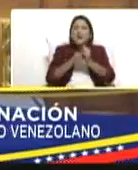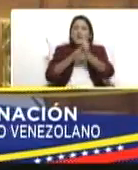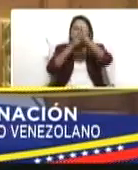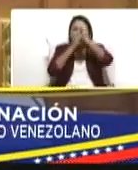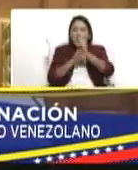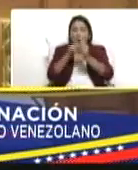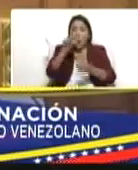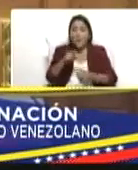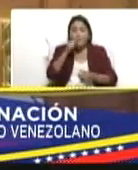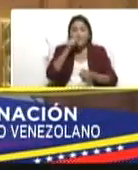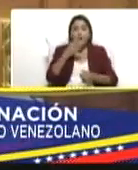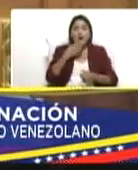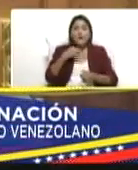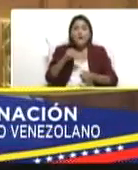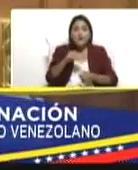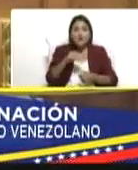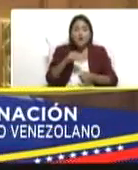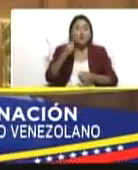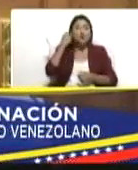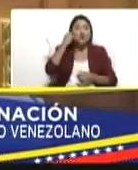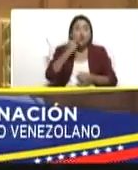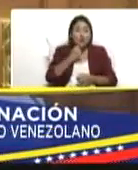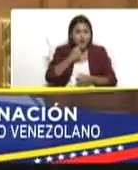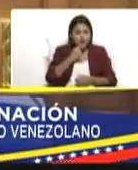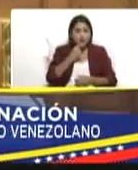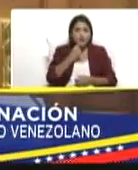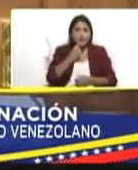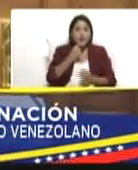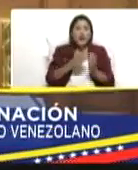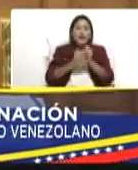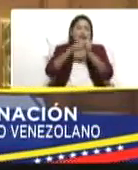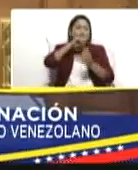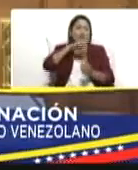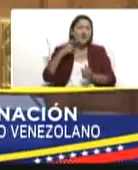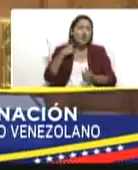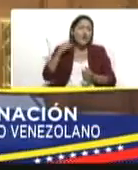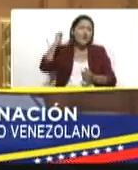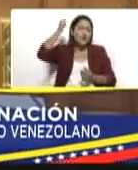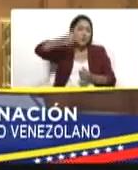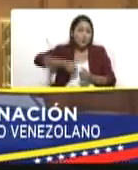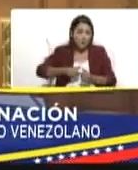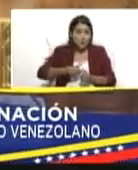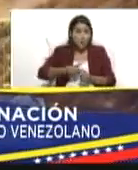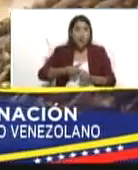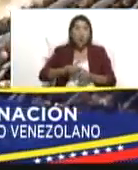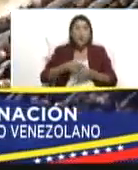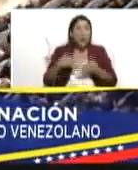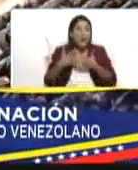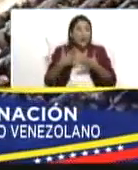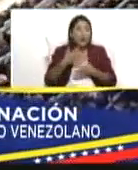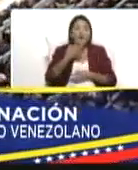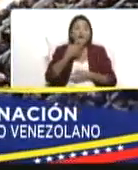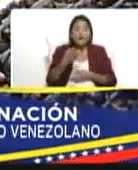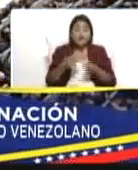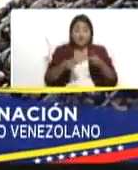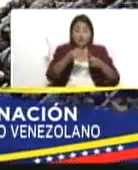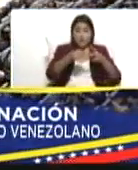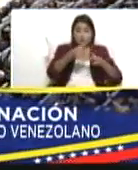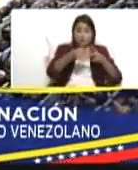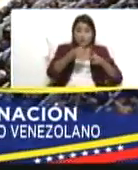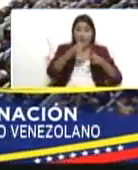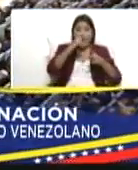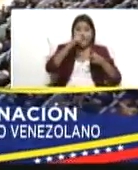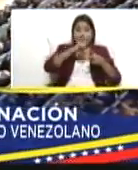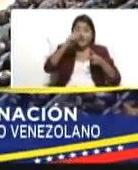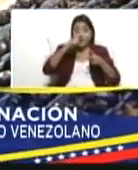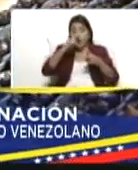cumaná Antonio José de sucre en diciembre dos eventos históricos